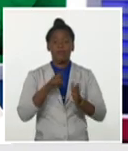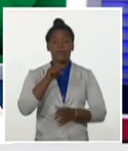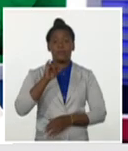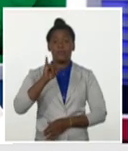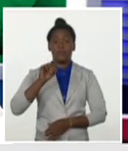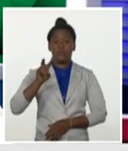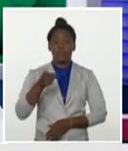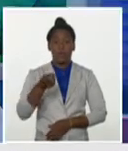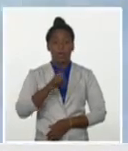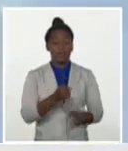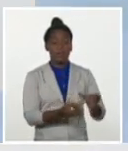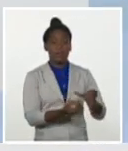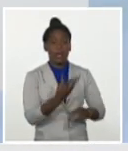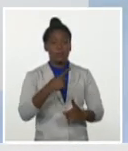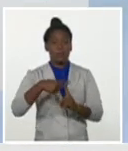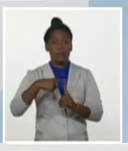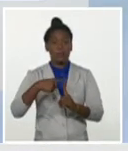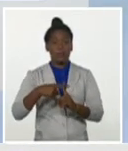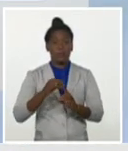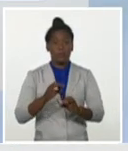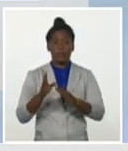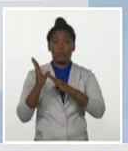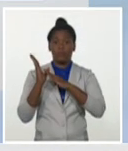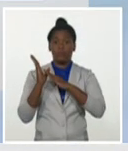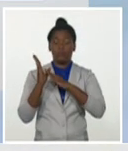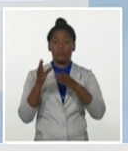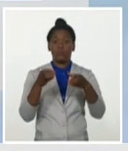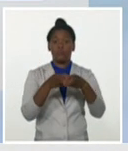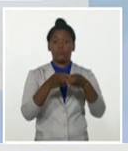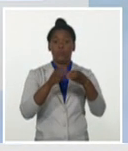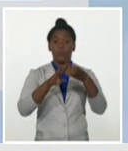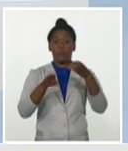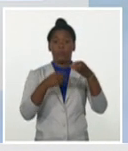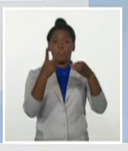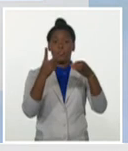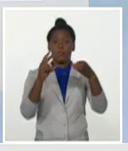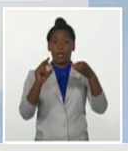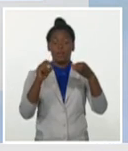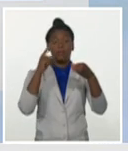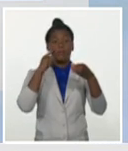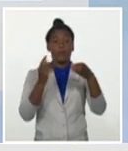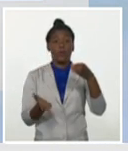ayer, nuevamente una cifra de menores de 20 años elevada,